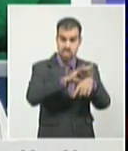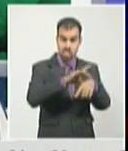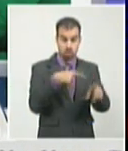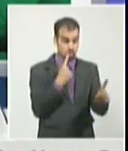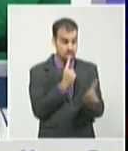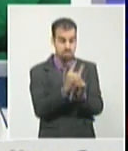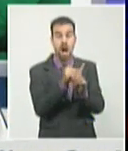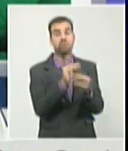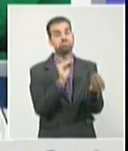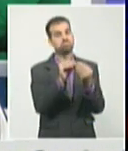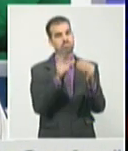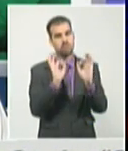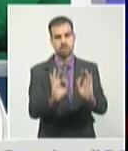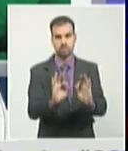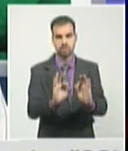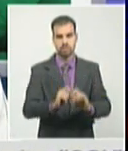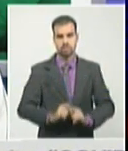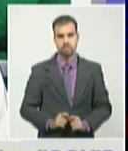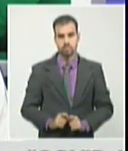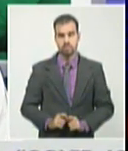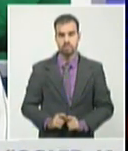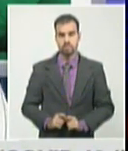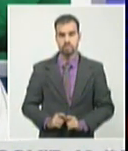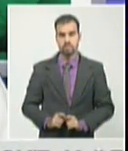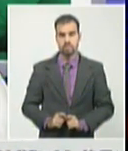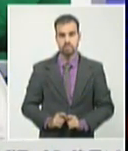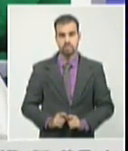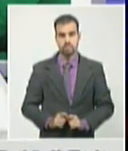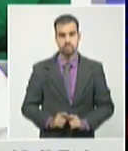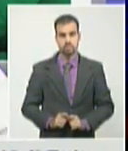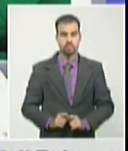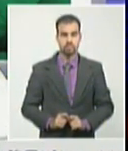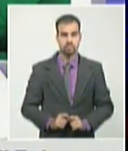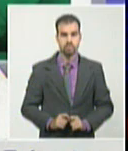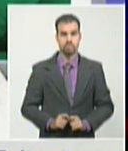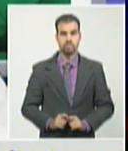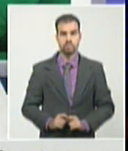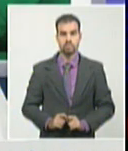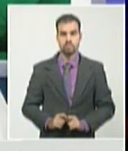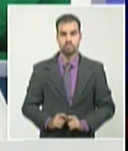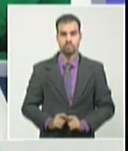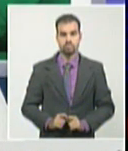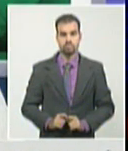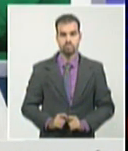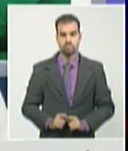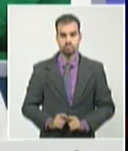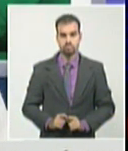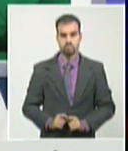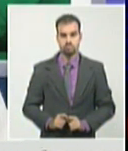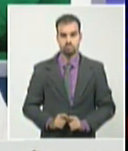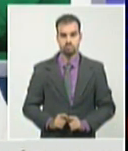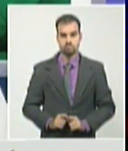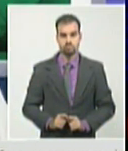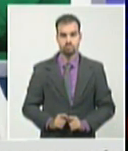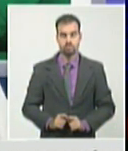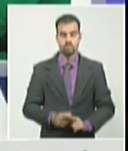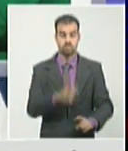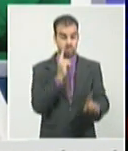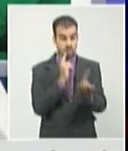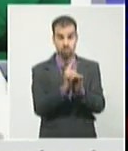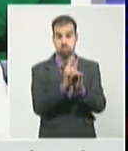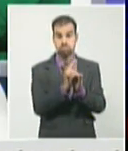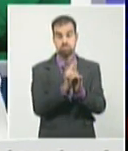de un viajero en cuya situación o en cuyo contacto pues no hubo la debida